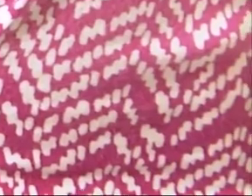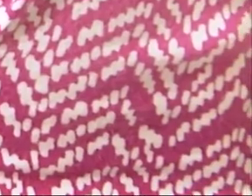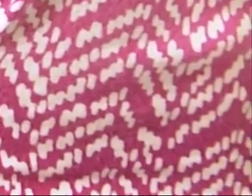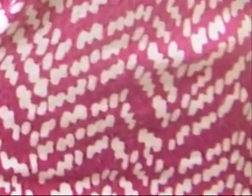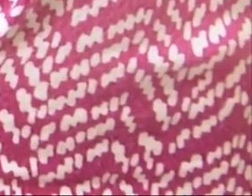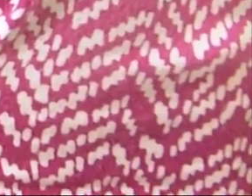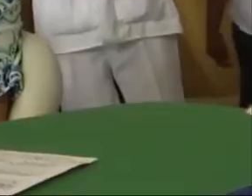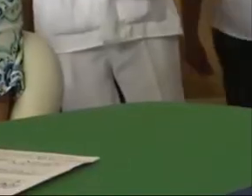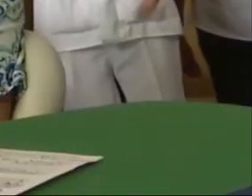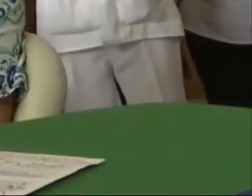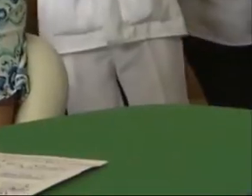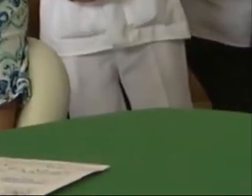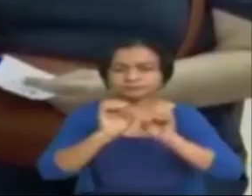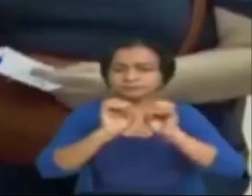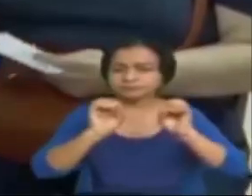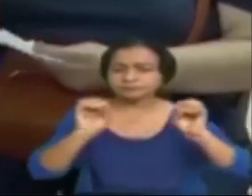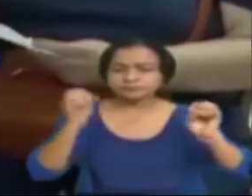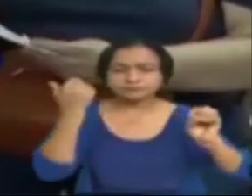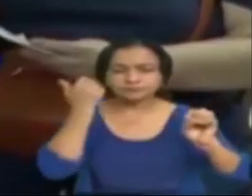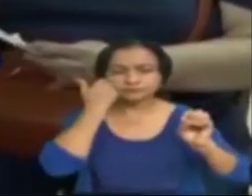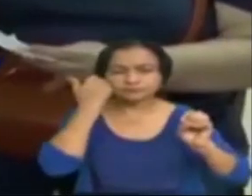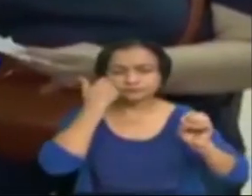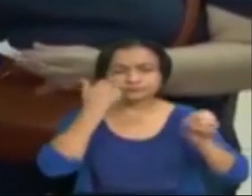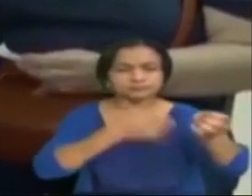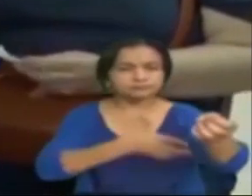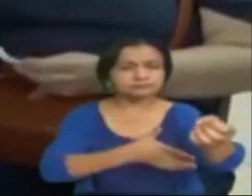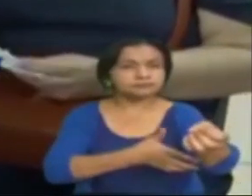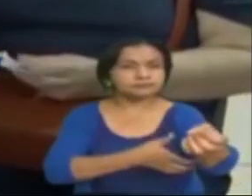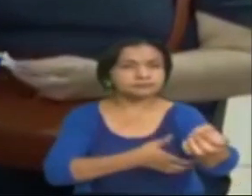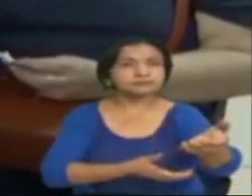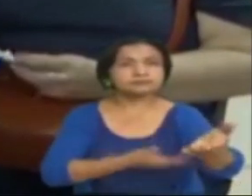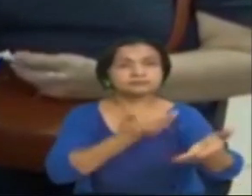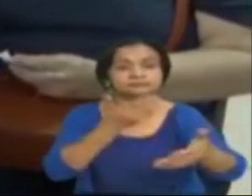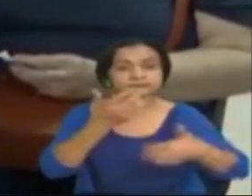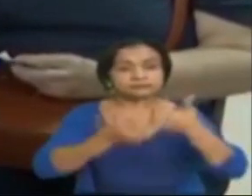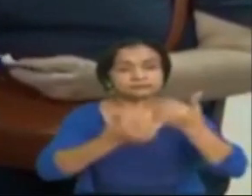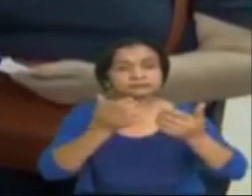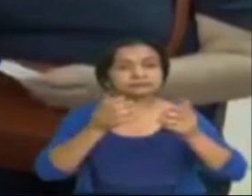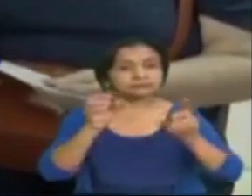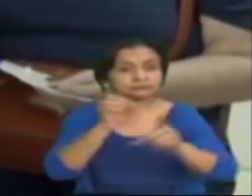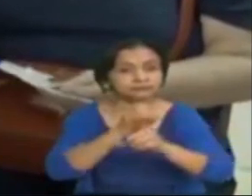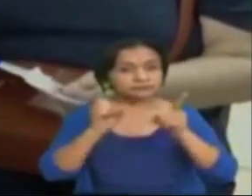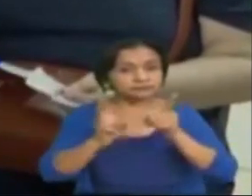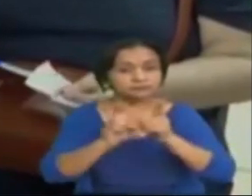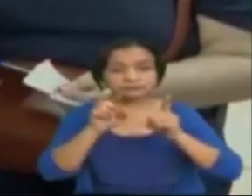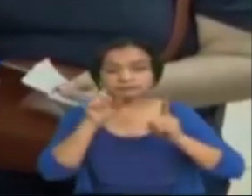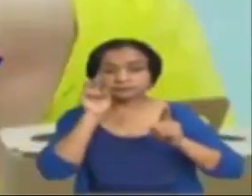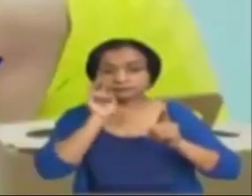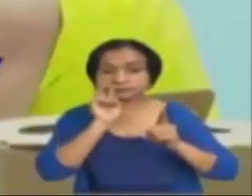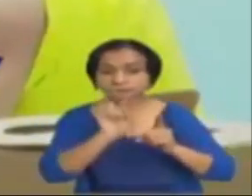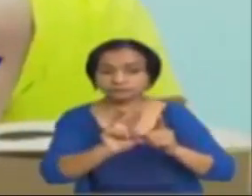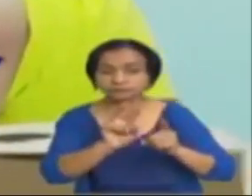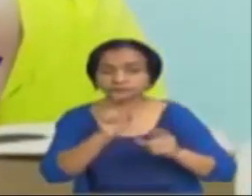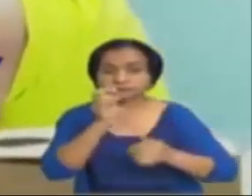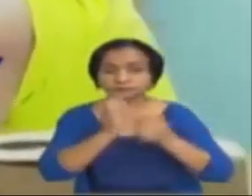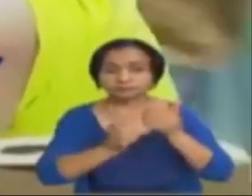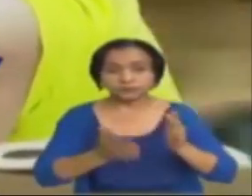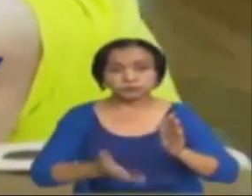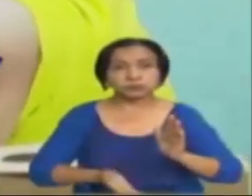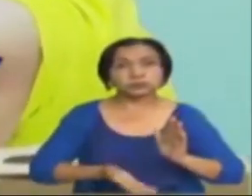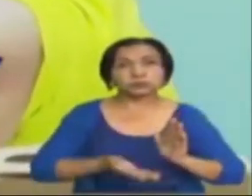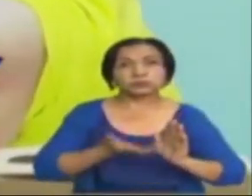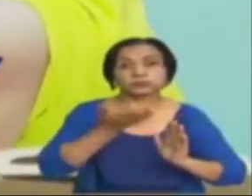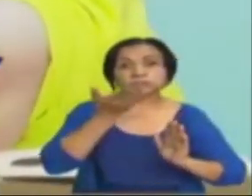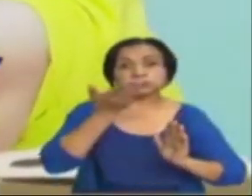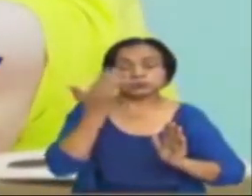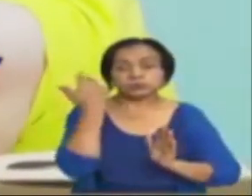son Managua y Matagalpa. Sábado estamos vacunando, vacunación voluntaria, vacunación protectora.